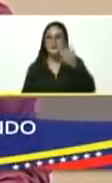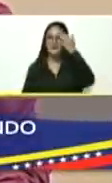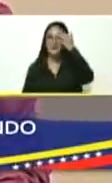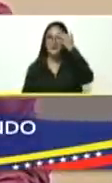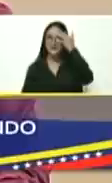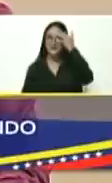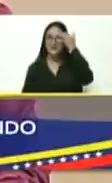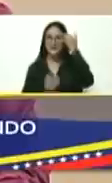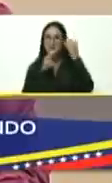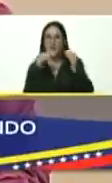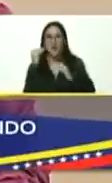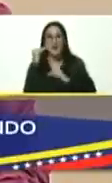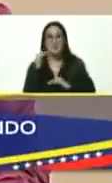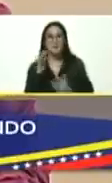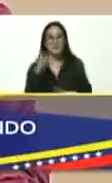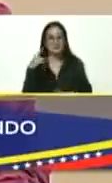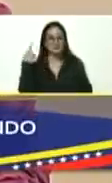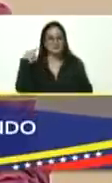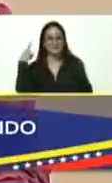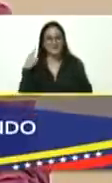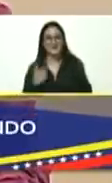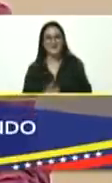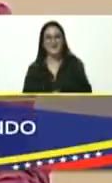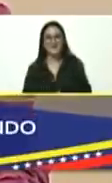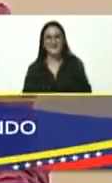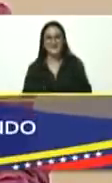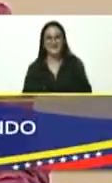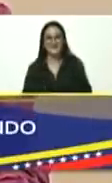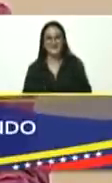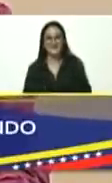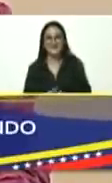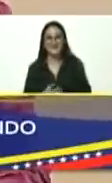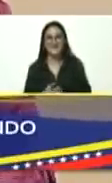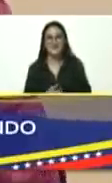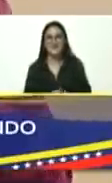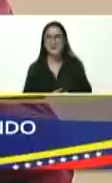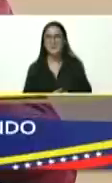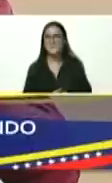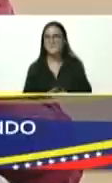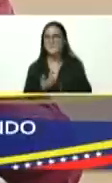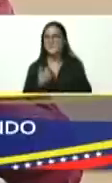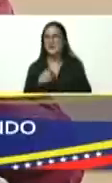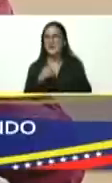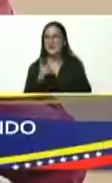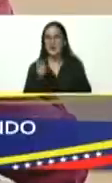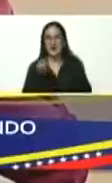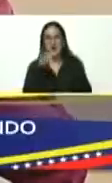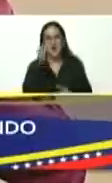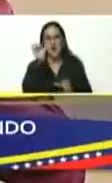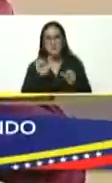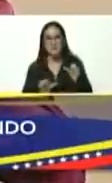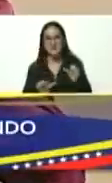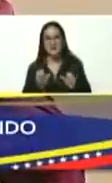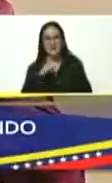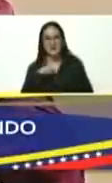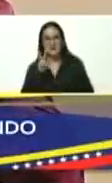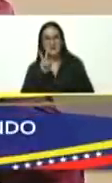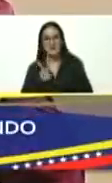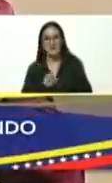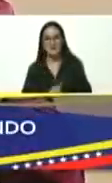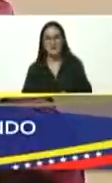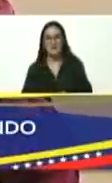no tiene el límite para el ridículo esta gente de estas televisoras internacionales y estaba el comentario que yo estaba viendo